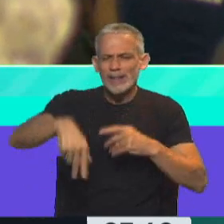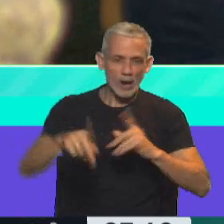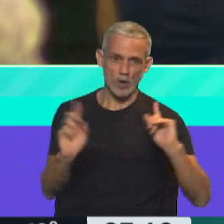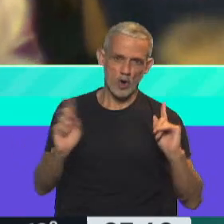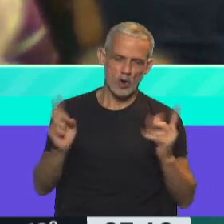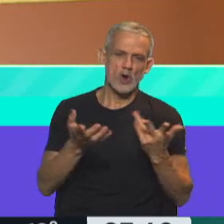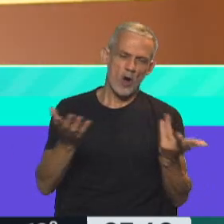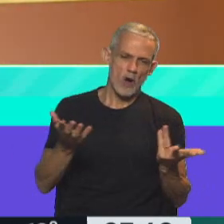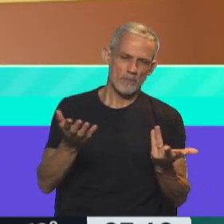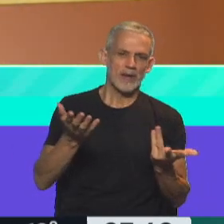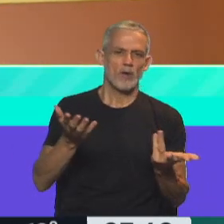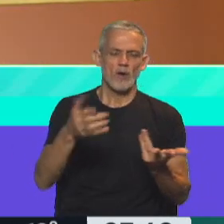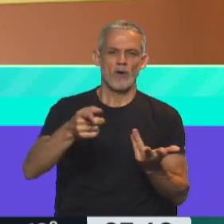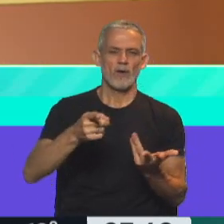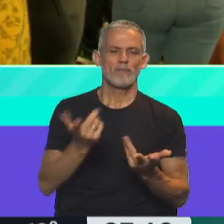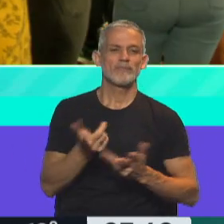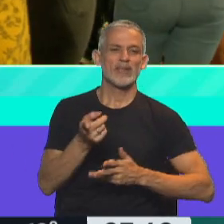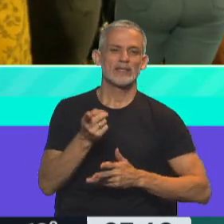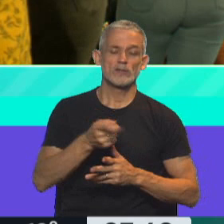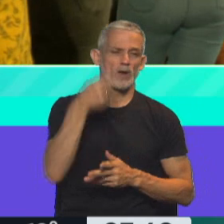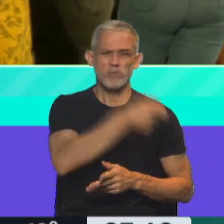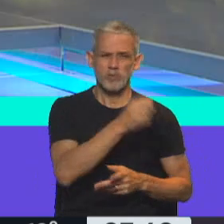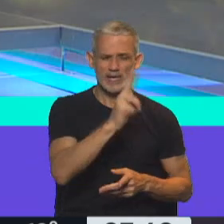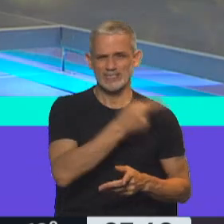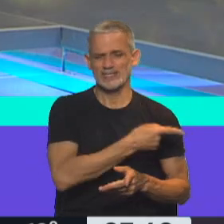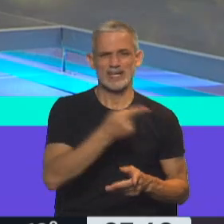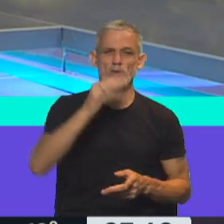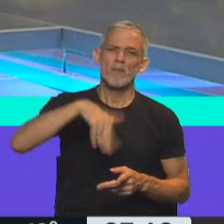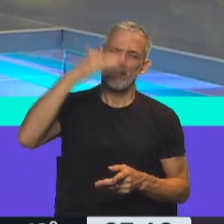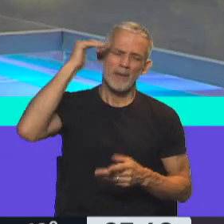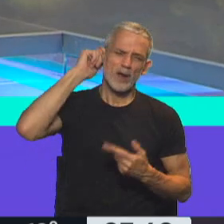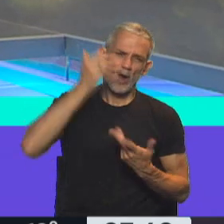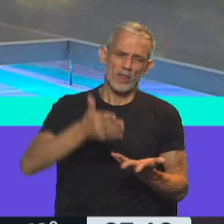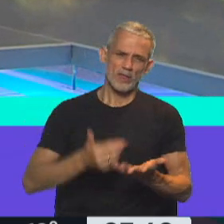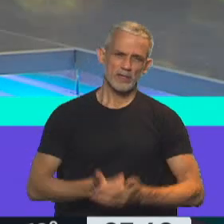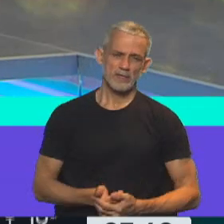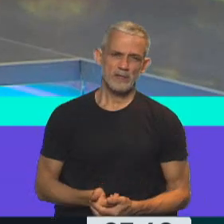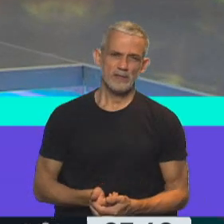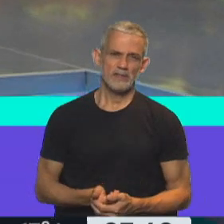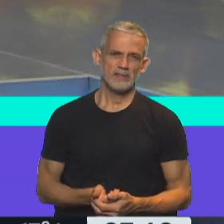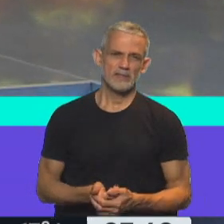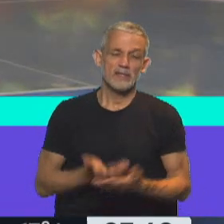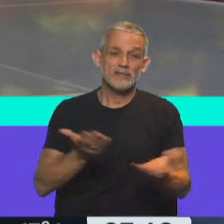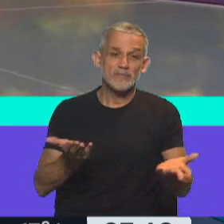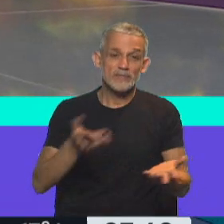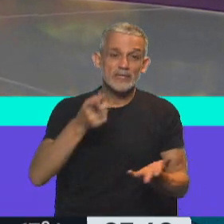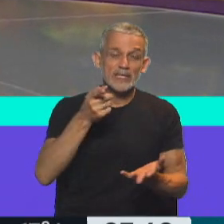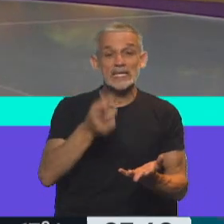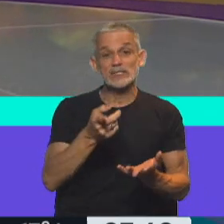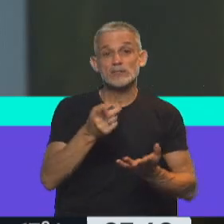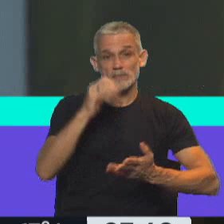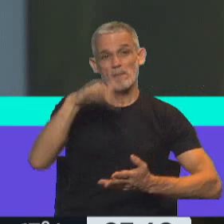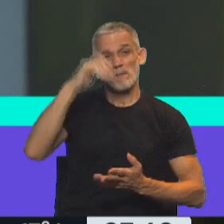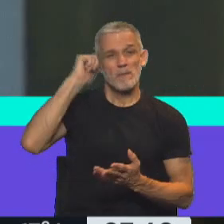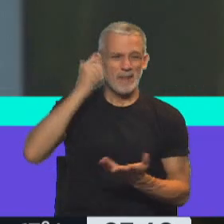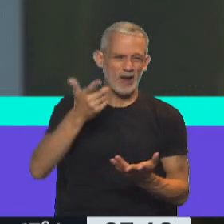el hecho de inseguridad y el crimen brutal de una persona que estaba trabajando. Estamos hablando de una menor de edad, claramente. Estamos hablando de una menor de edad que además, bueno,